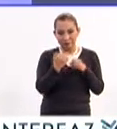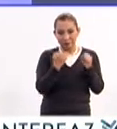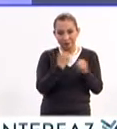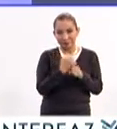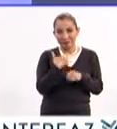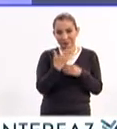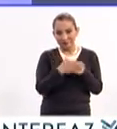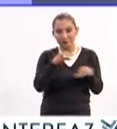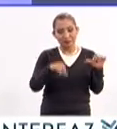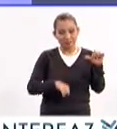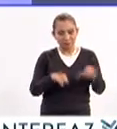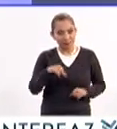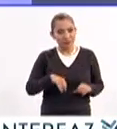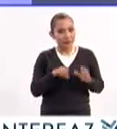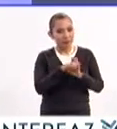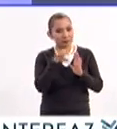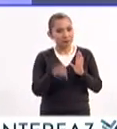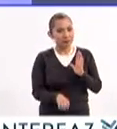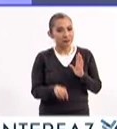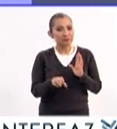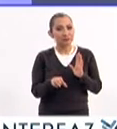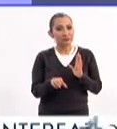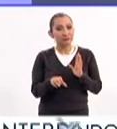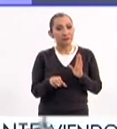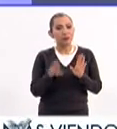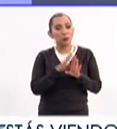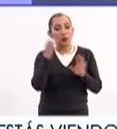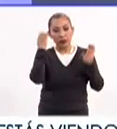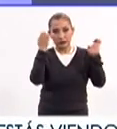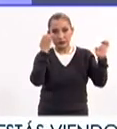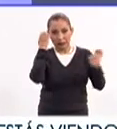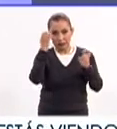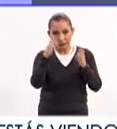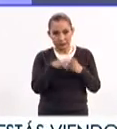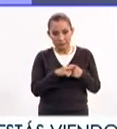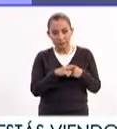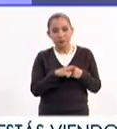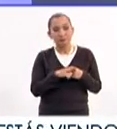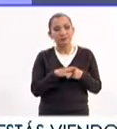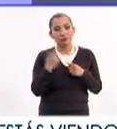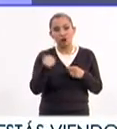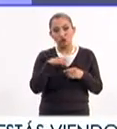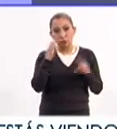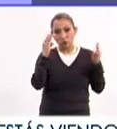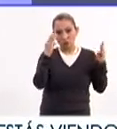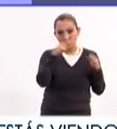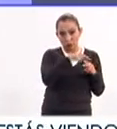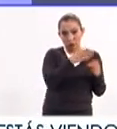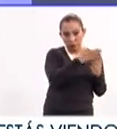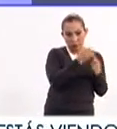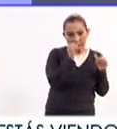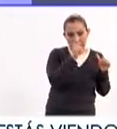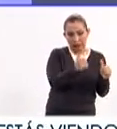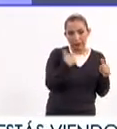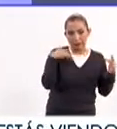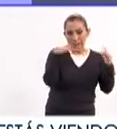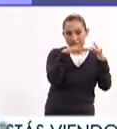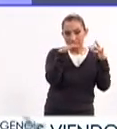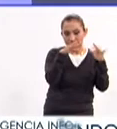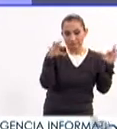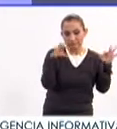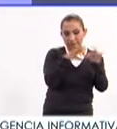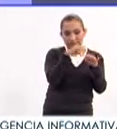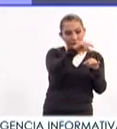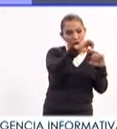a tener actividades, por ejemplo, como exhibiciones. Nosotros en museos, nosotros nos dedicamos a conectar a